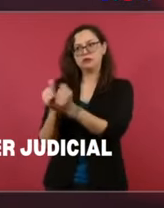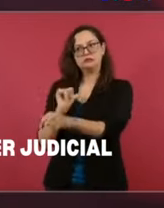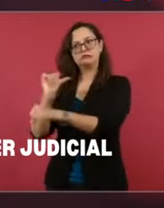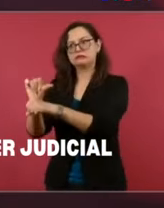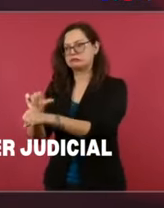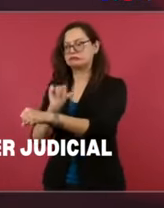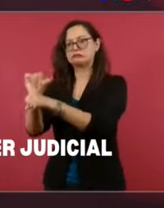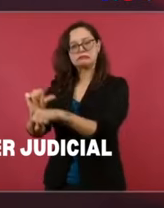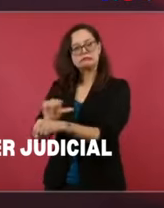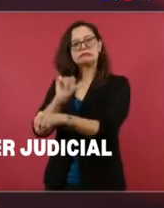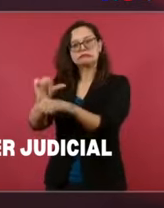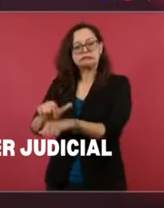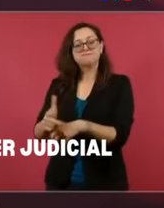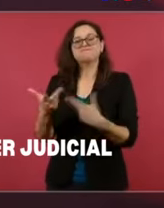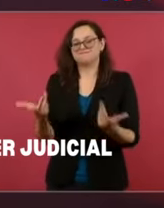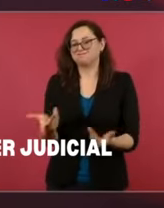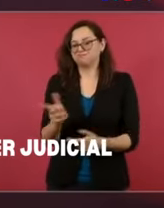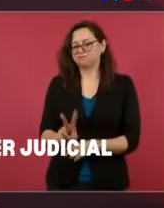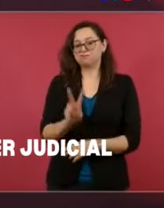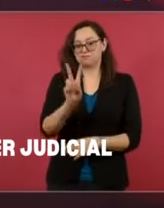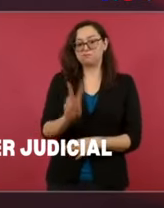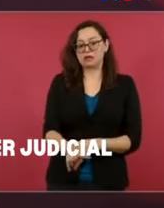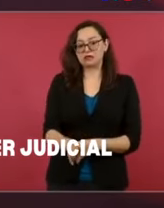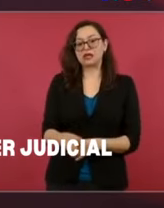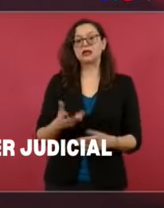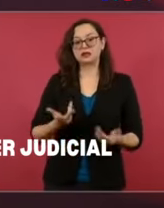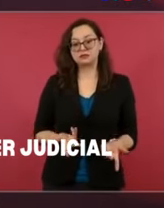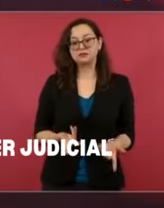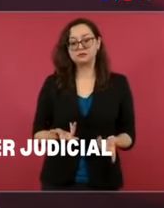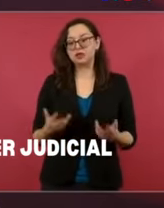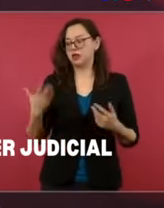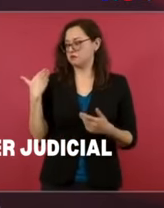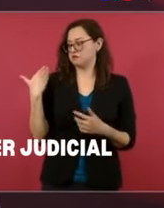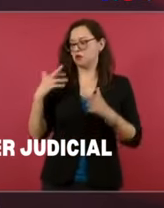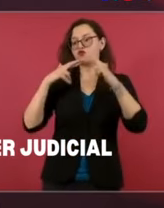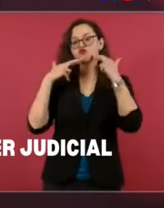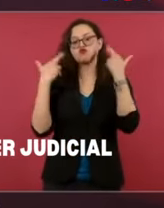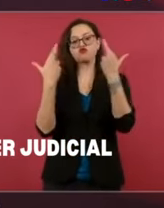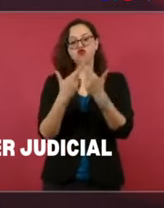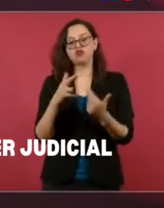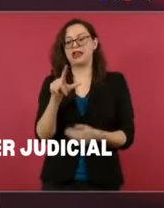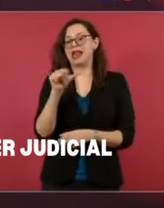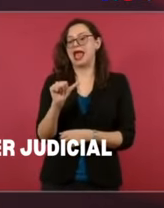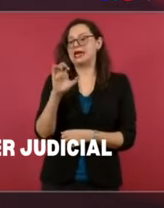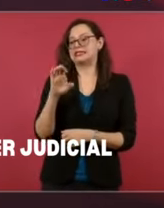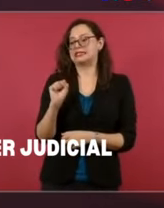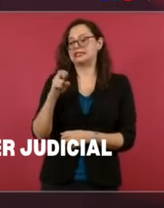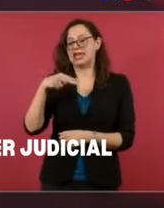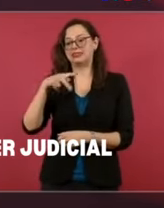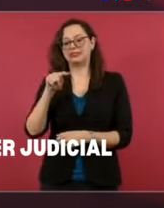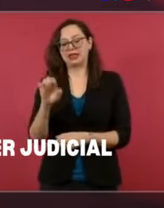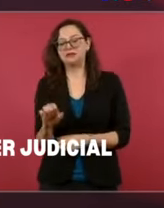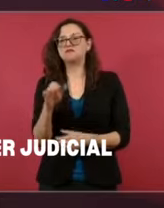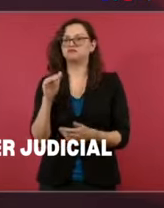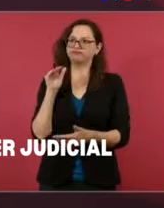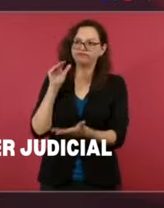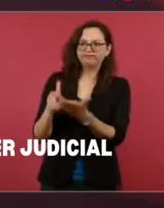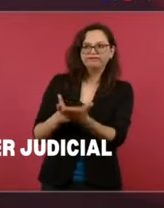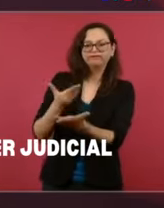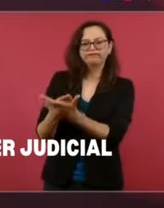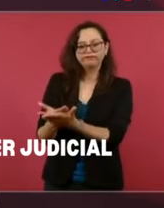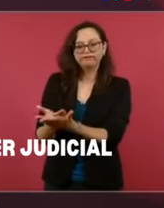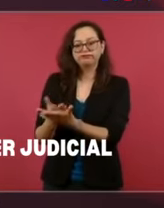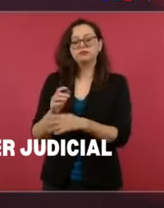los maestros de la CENTE que han estado en estas reuniones con él, el tema